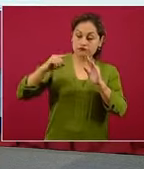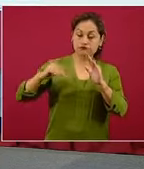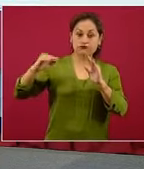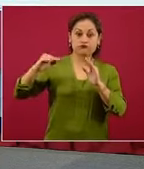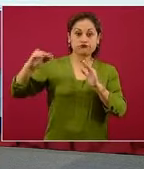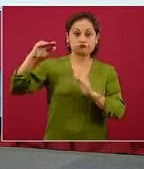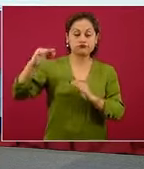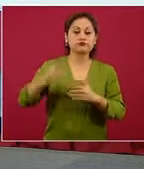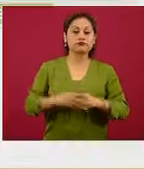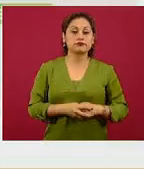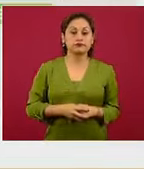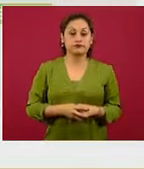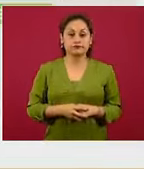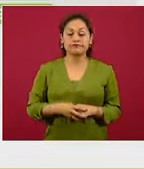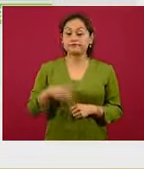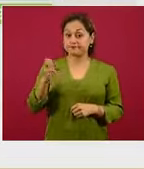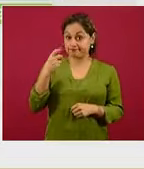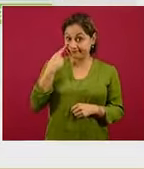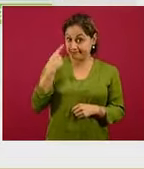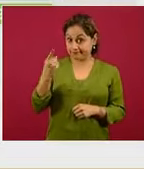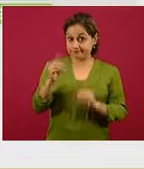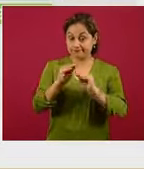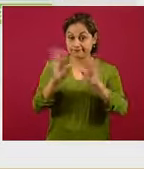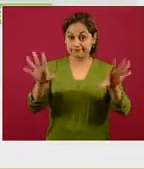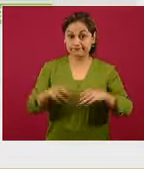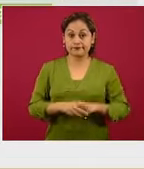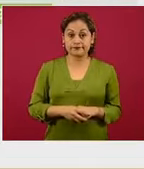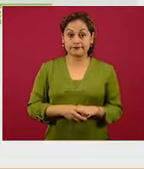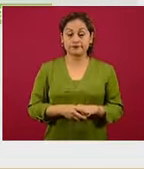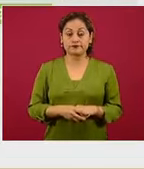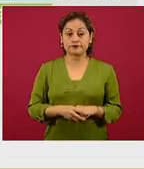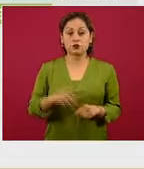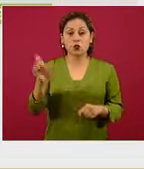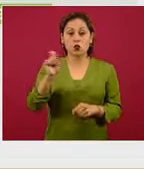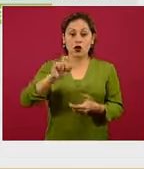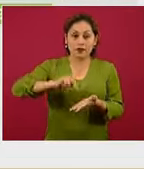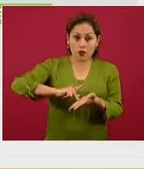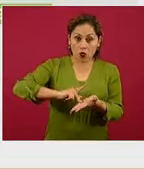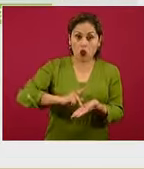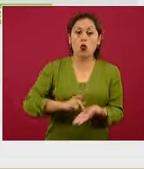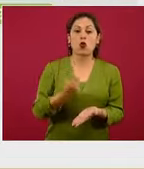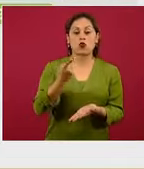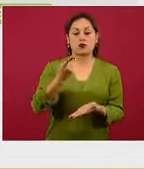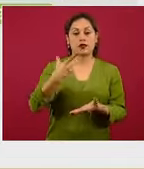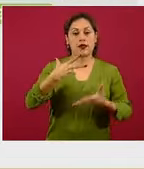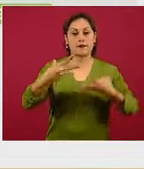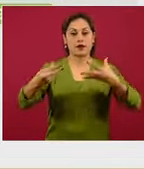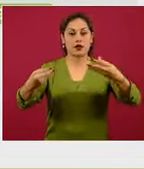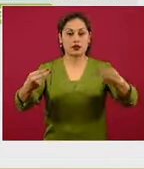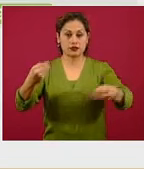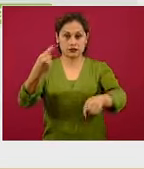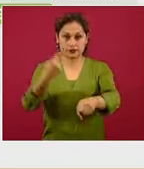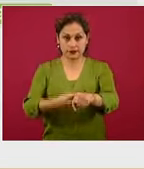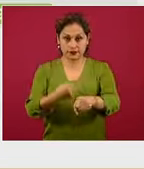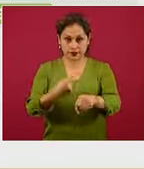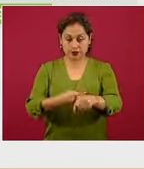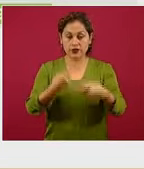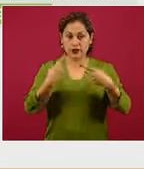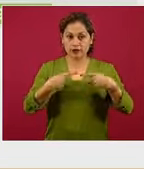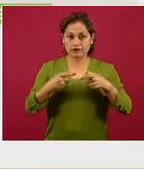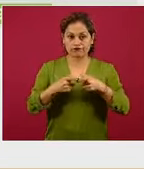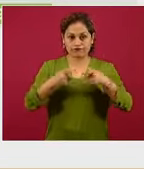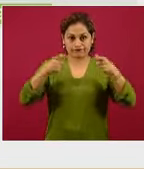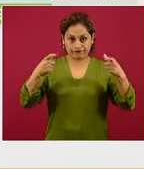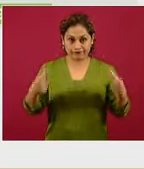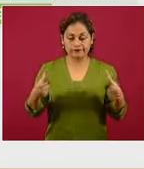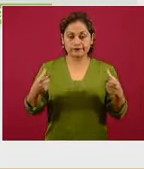sido también ascendente desde que inició nuevamente el incremento de casos en México.